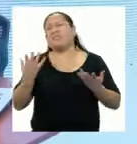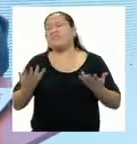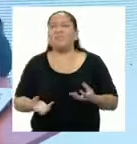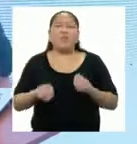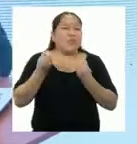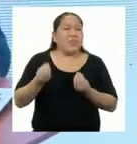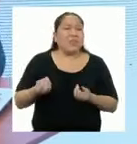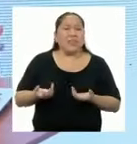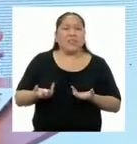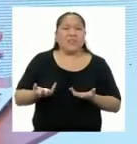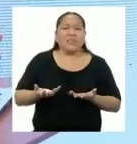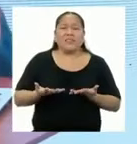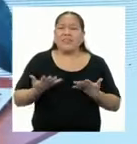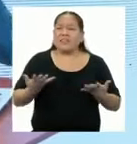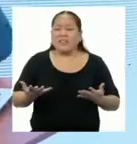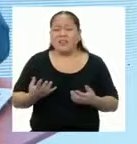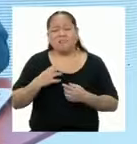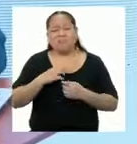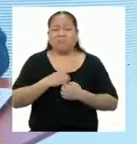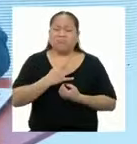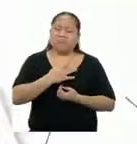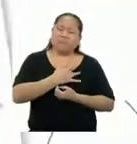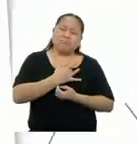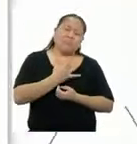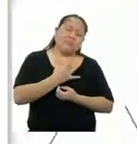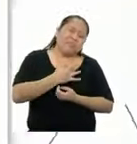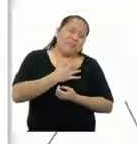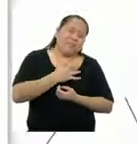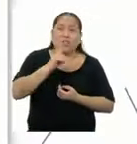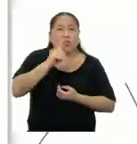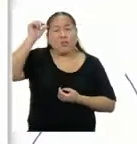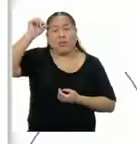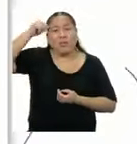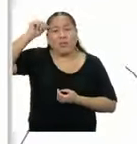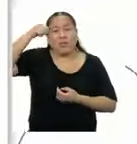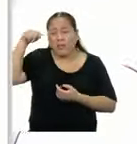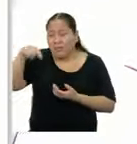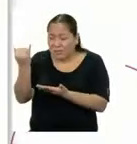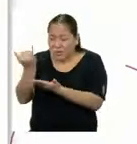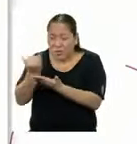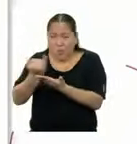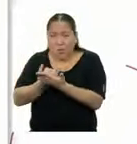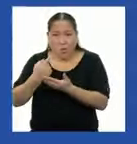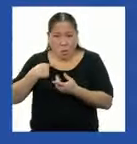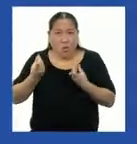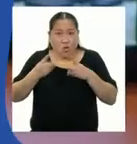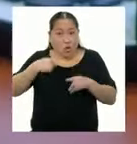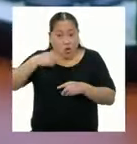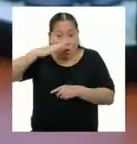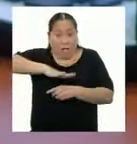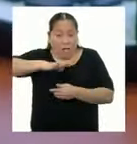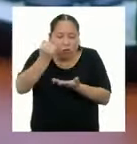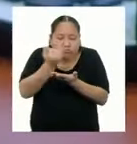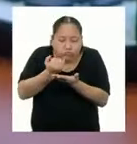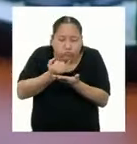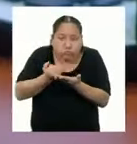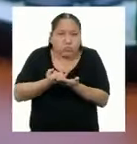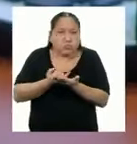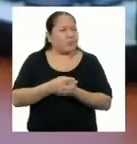Pero qué nostalgia. Ni yo mismo recordaba estos dibujos que hice cuando era niño.